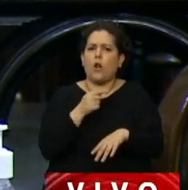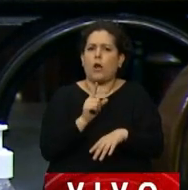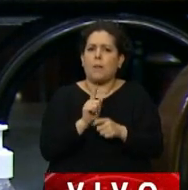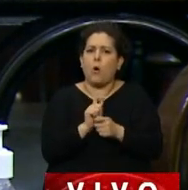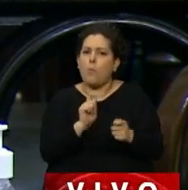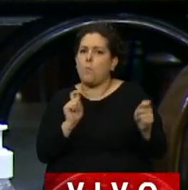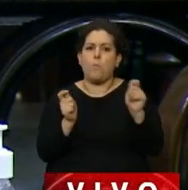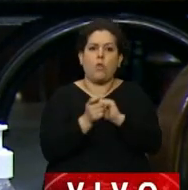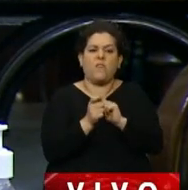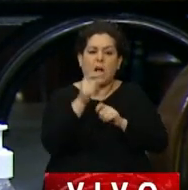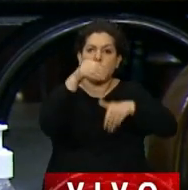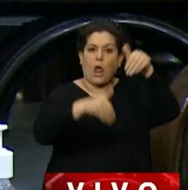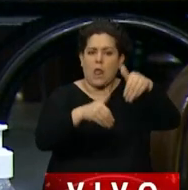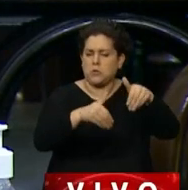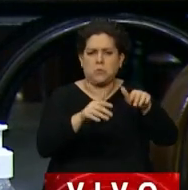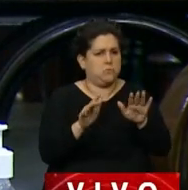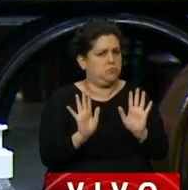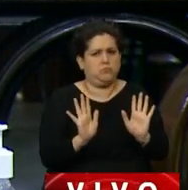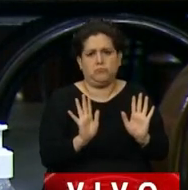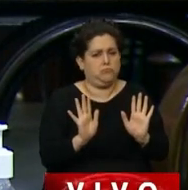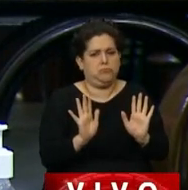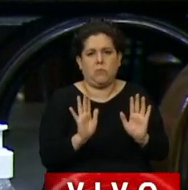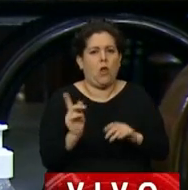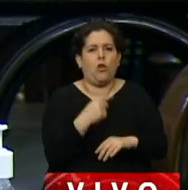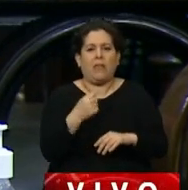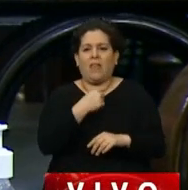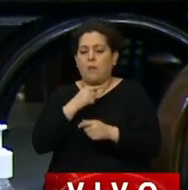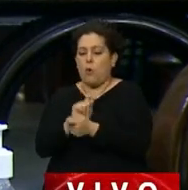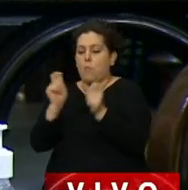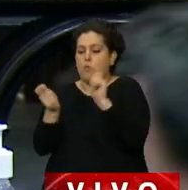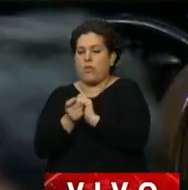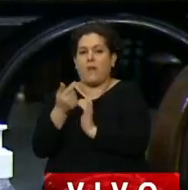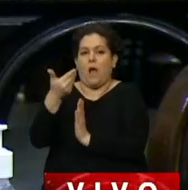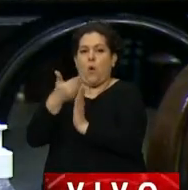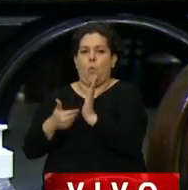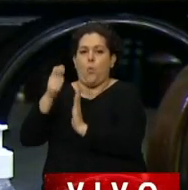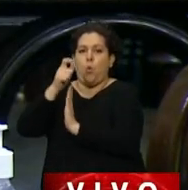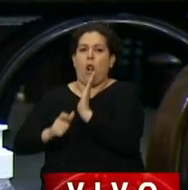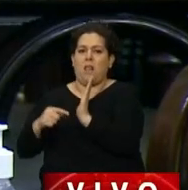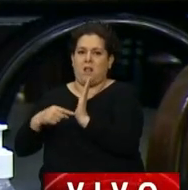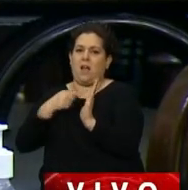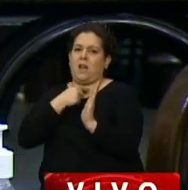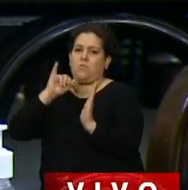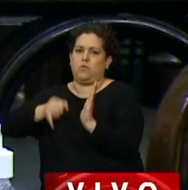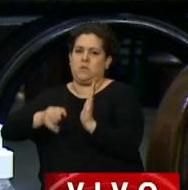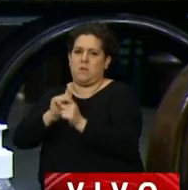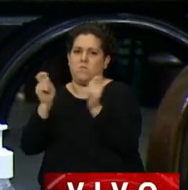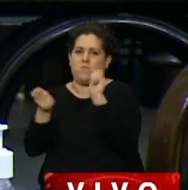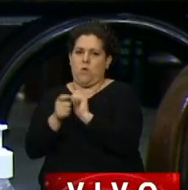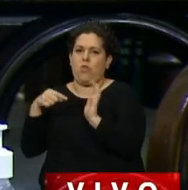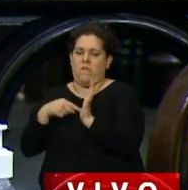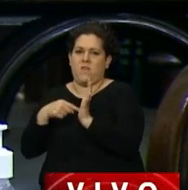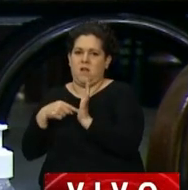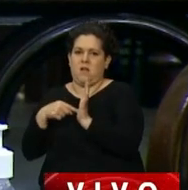modificando el sistema electoral. Lo que estamos haciendo es modificar el instrumento por el cual votamos, que es el voto de papel de